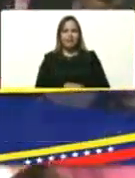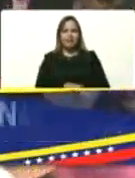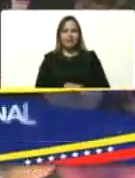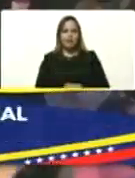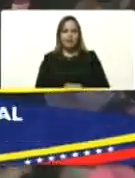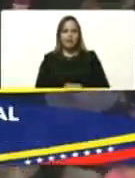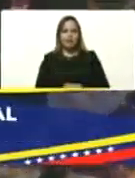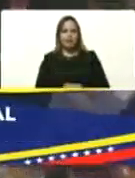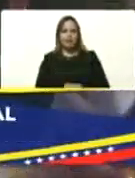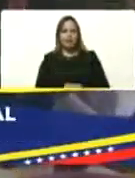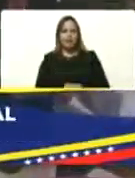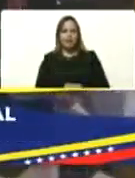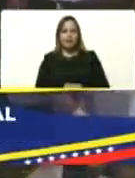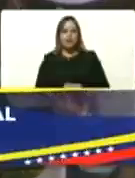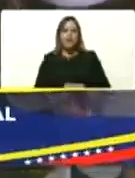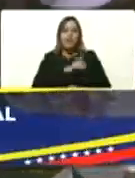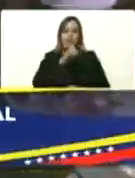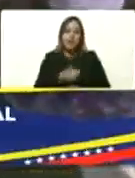¡Y de la patria!